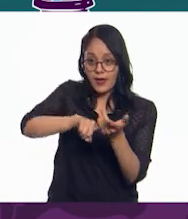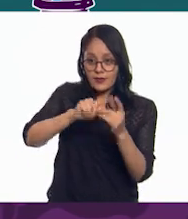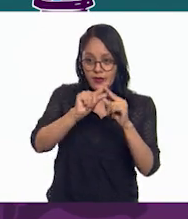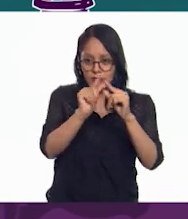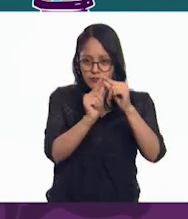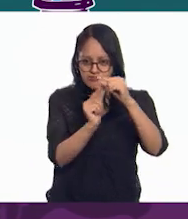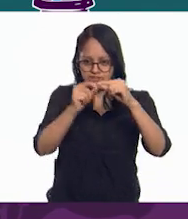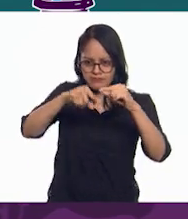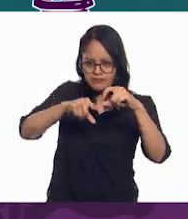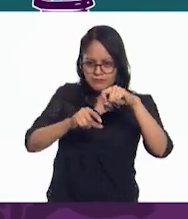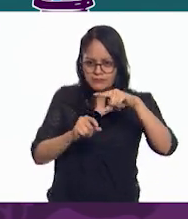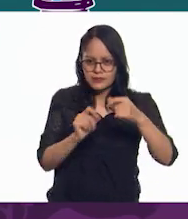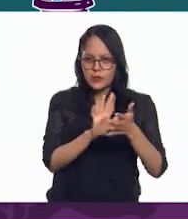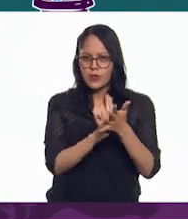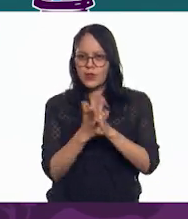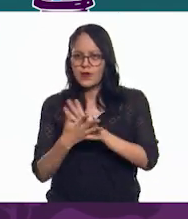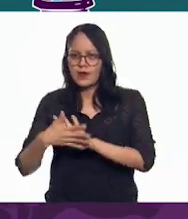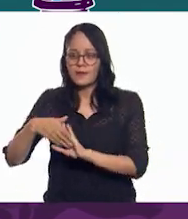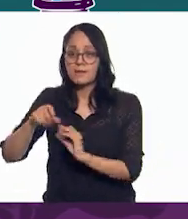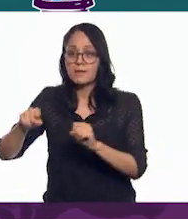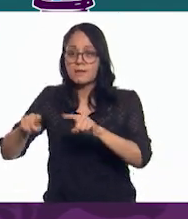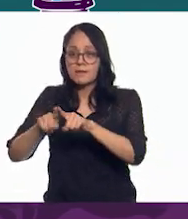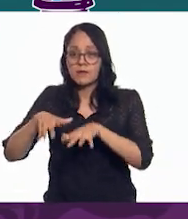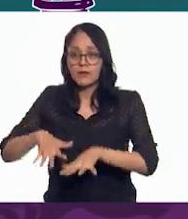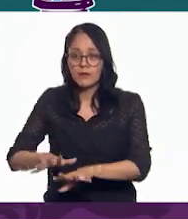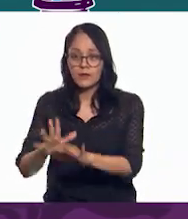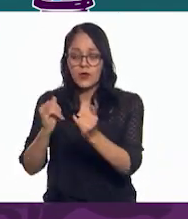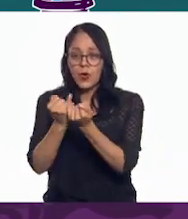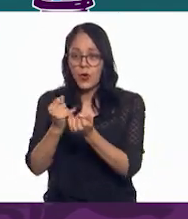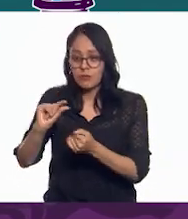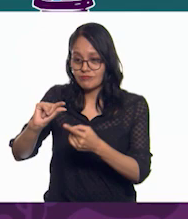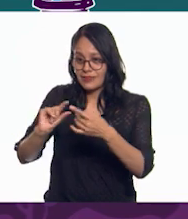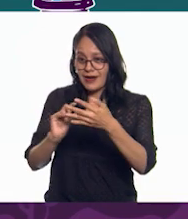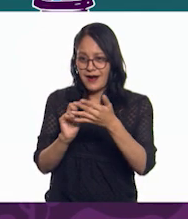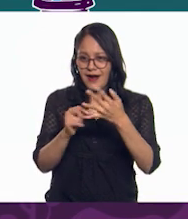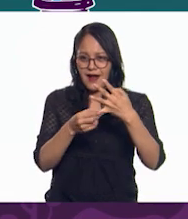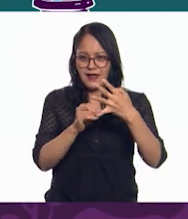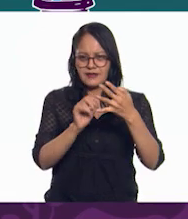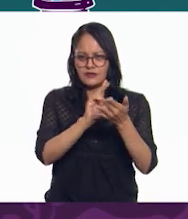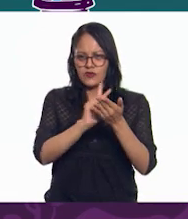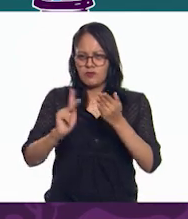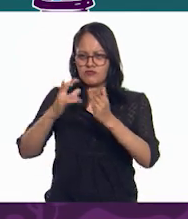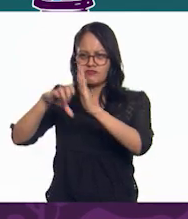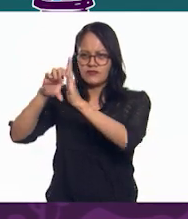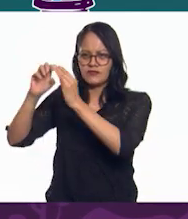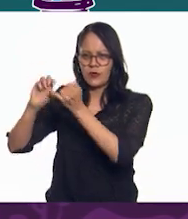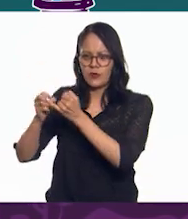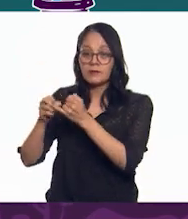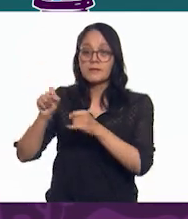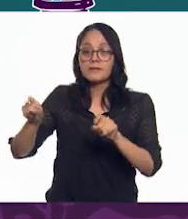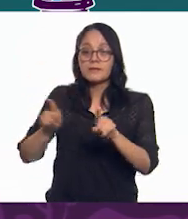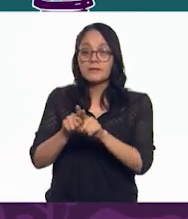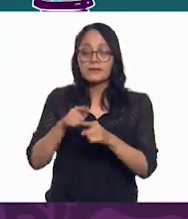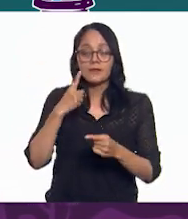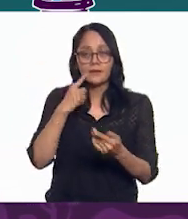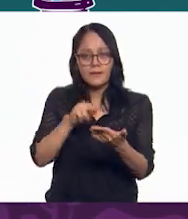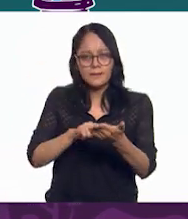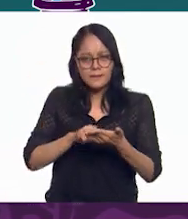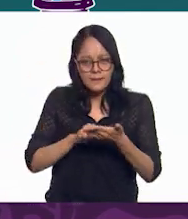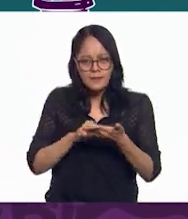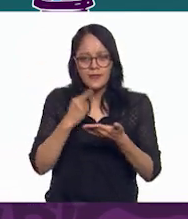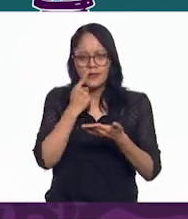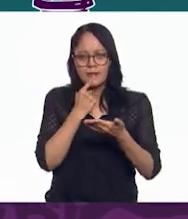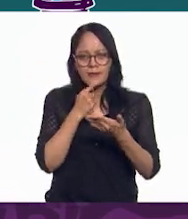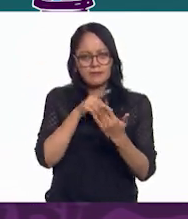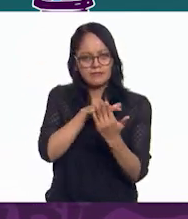vertientes virginales, un grano de tus magnánimos graneros en el momento justo, a mis labios conduce, al